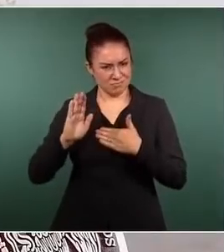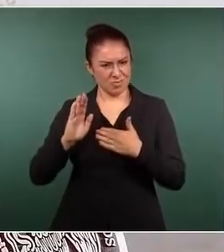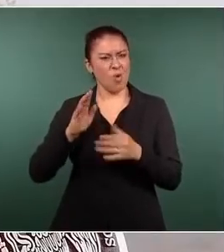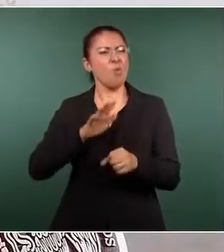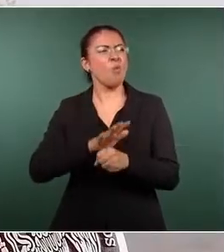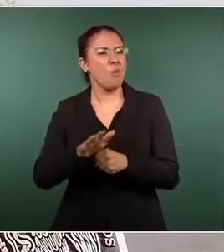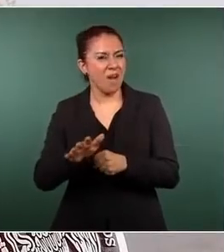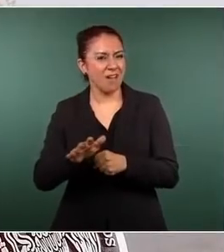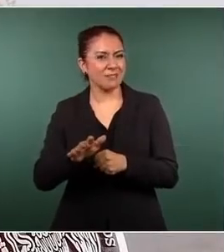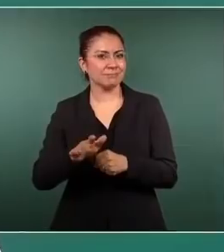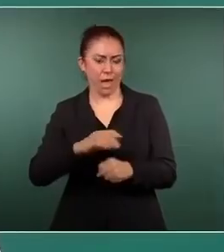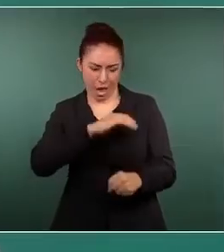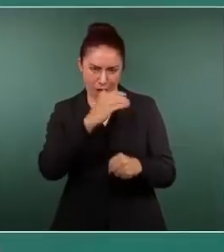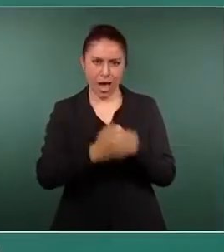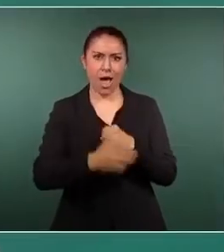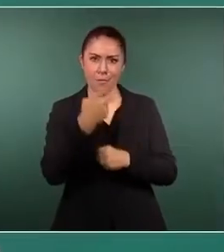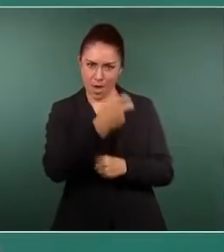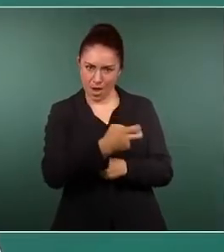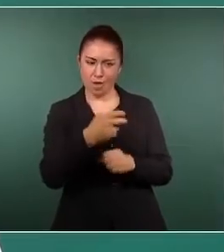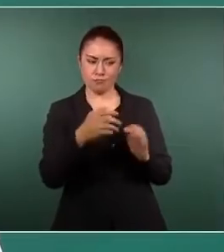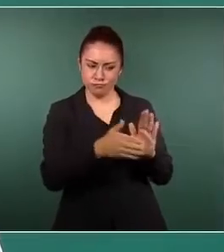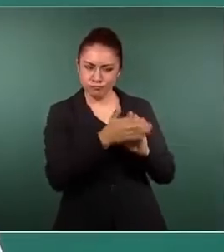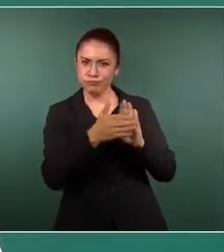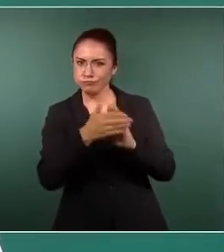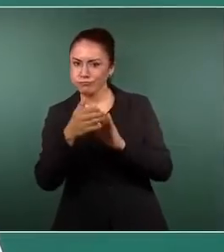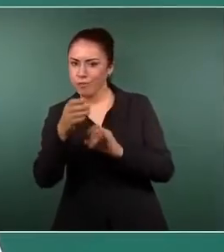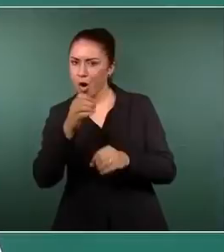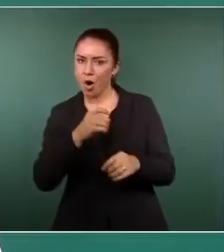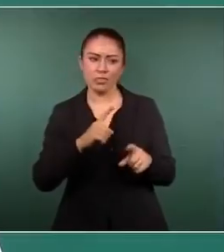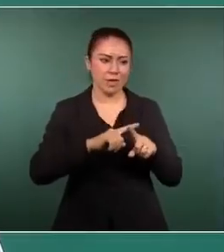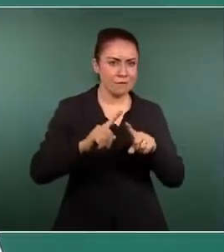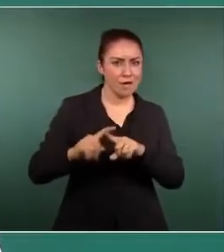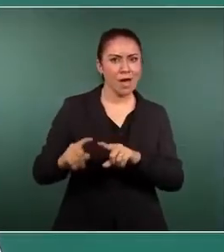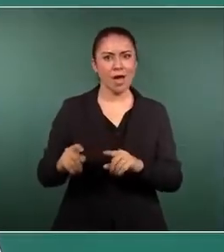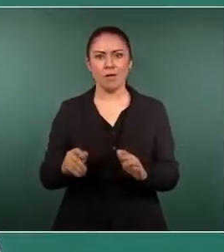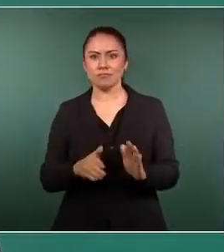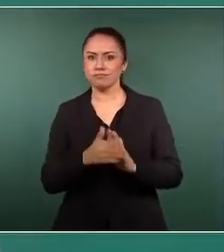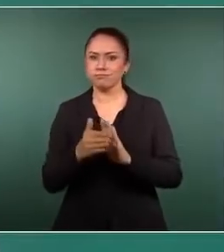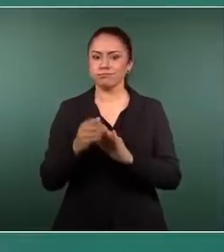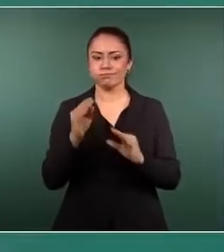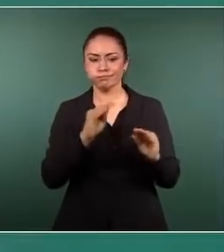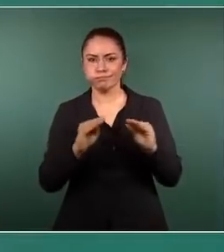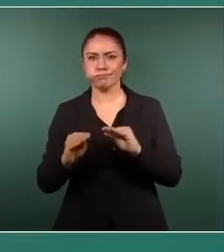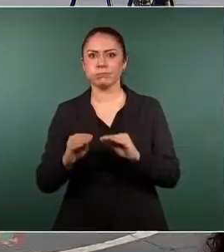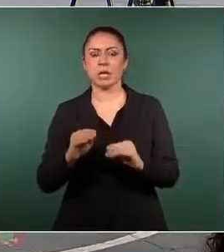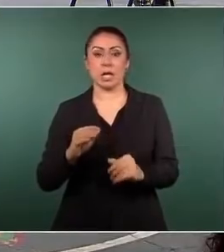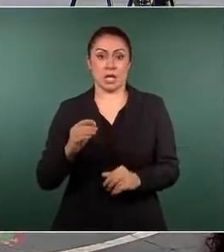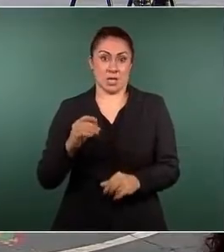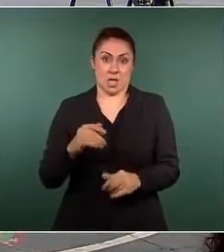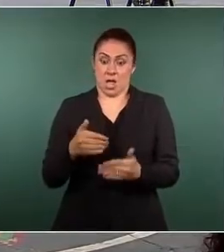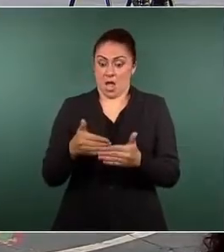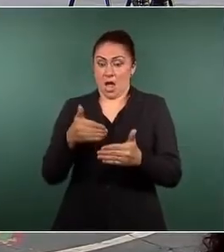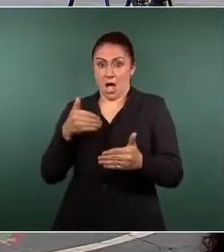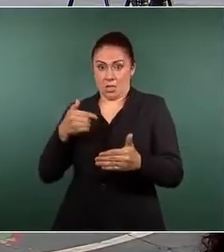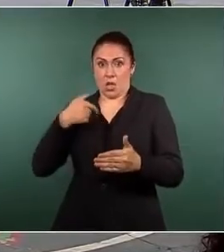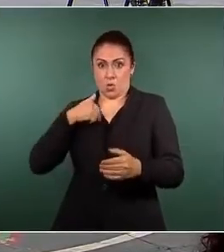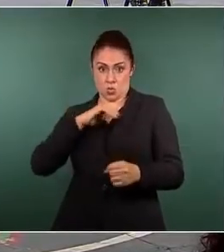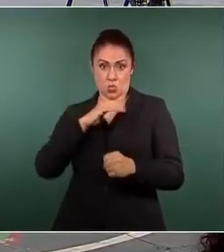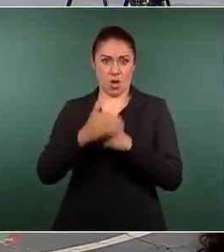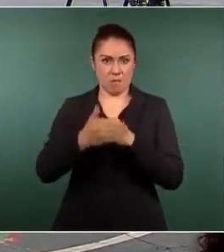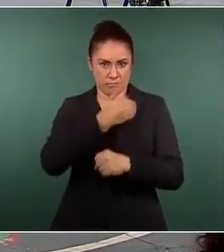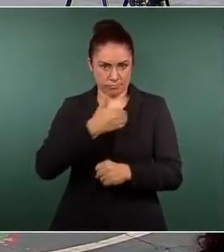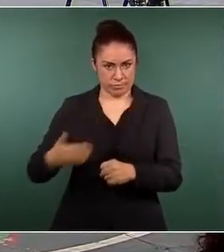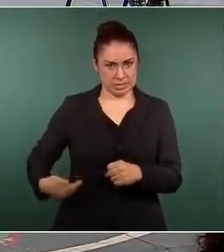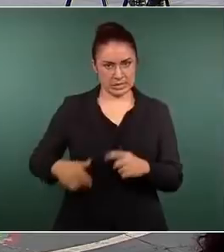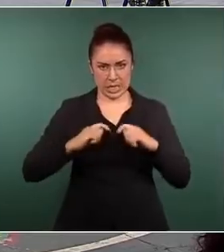estas obras antes de que concluyan nuestro gobierno es una inversión